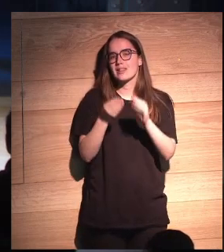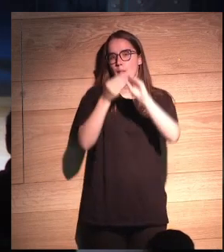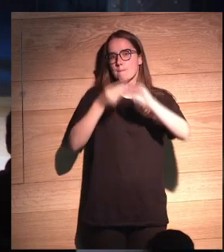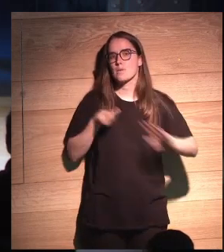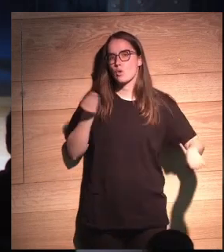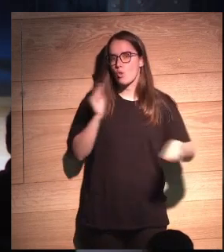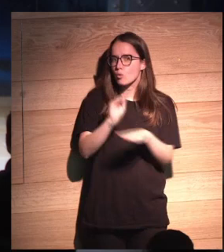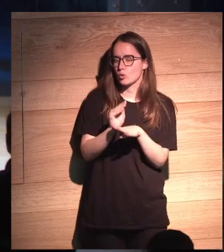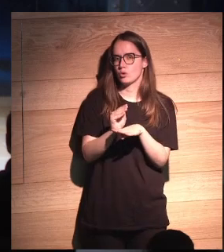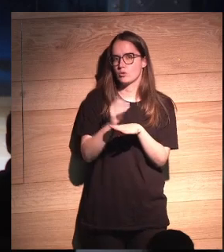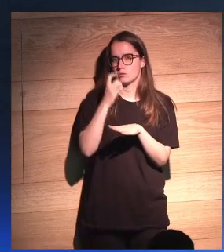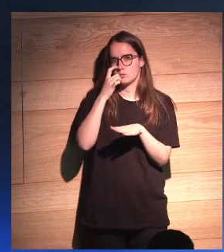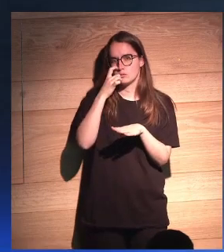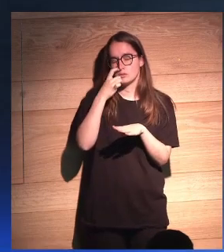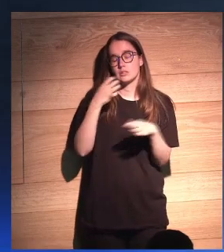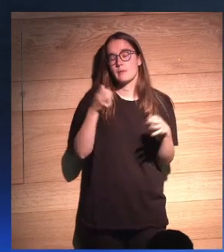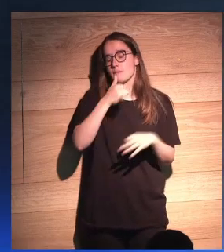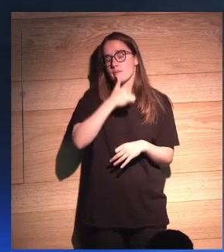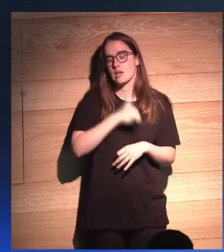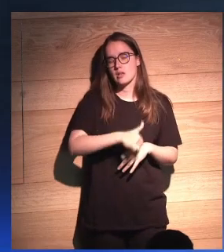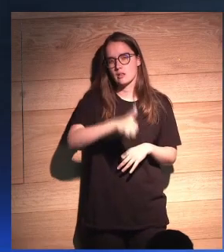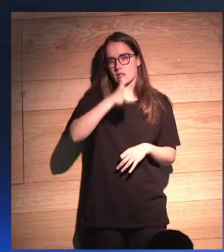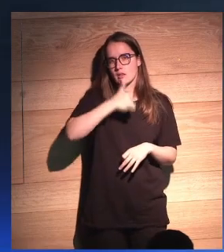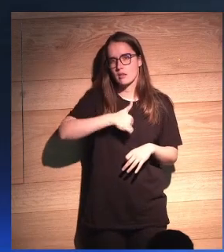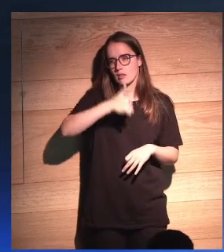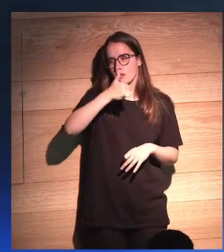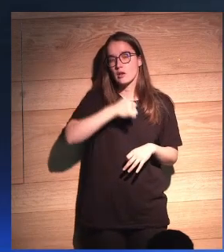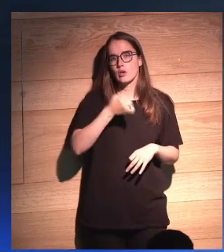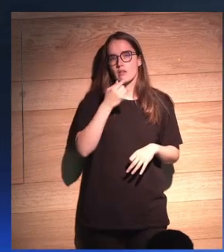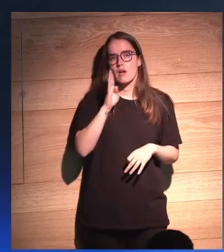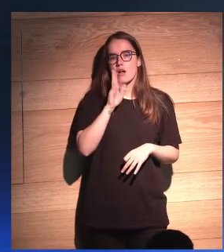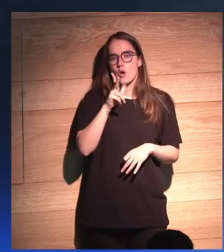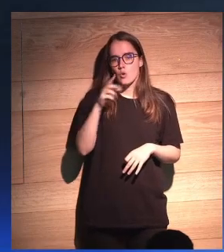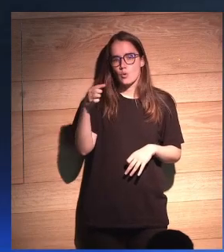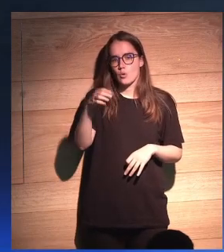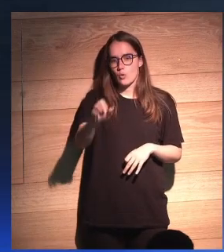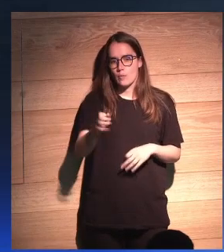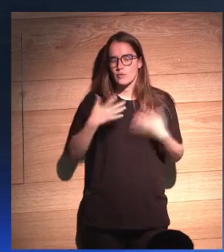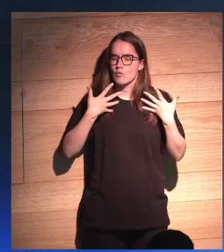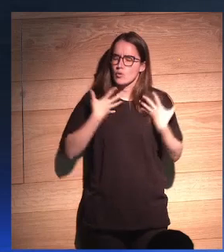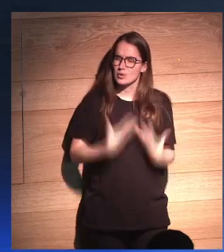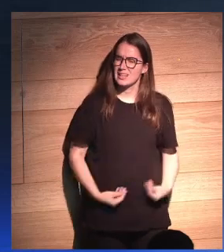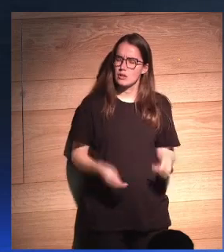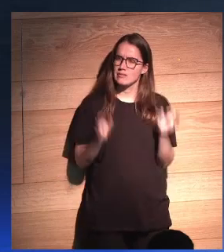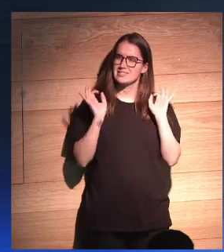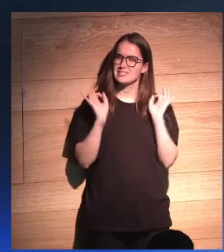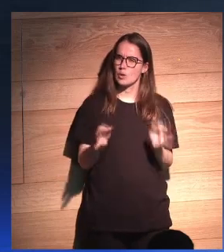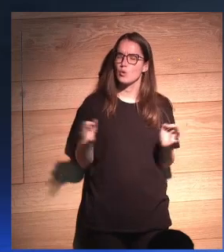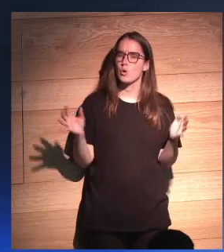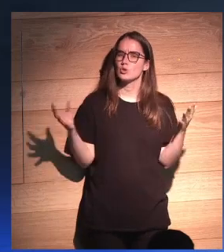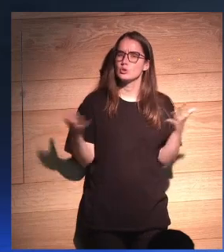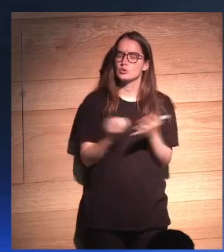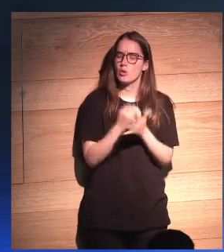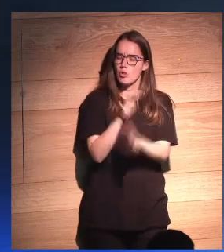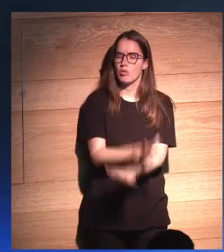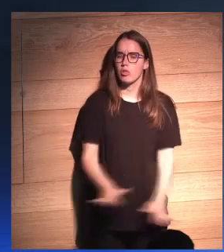productor, teniendo paciencia. Es también un poco lo que decía Hugo. va a haber frustraciones y todo va a ser mucho